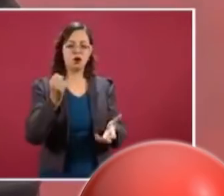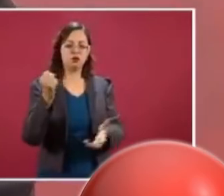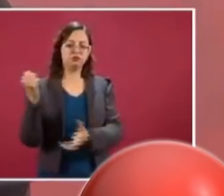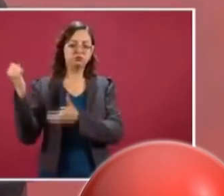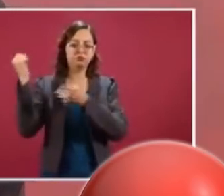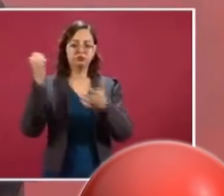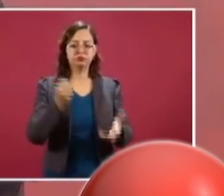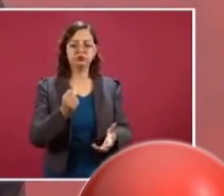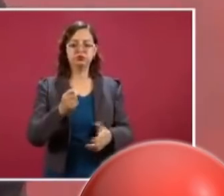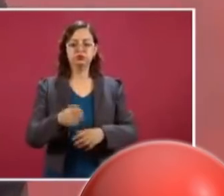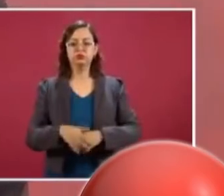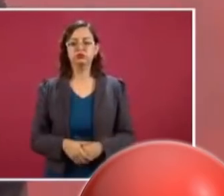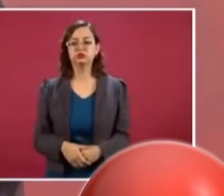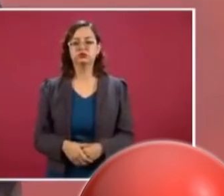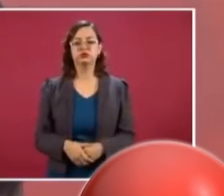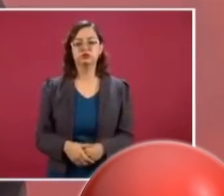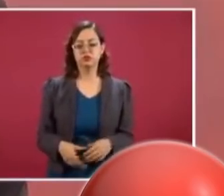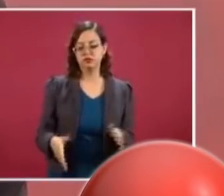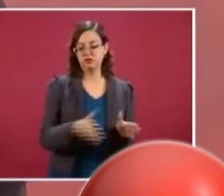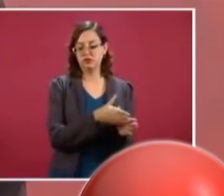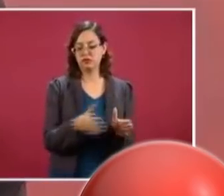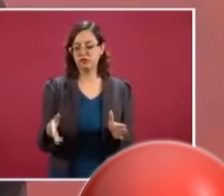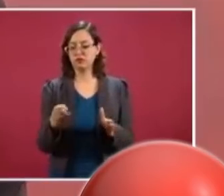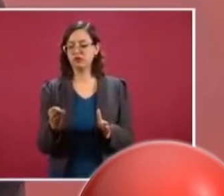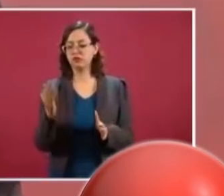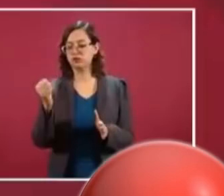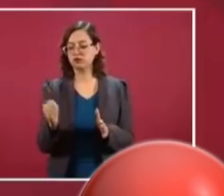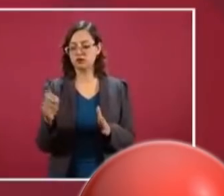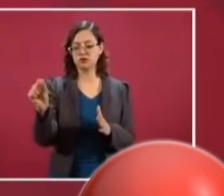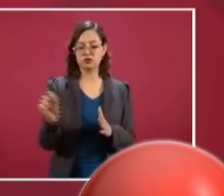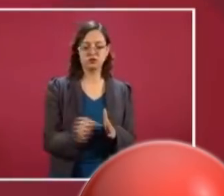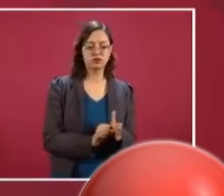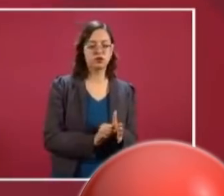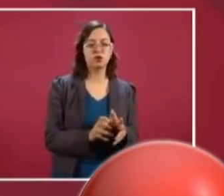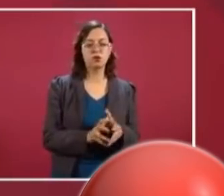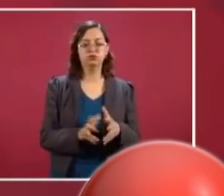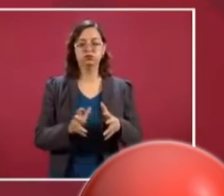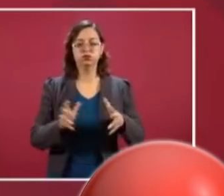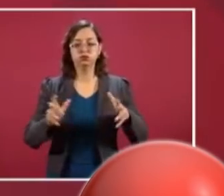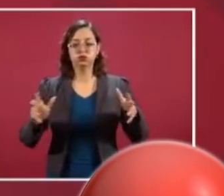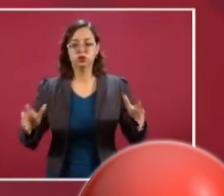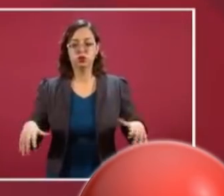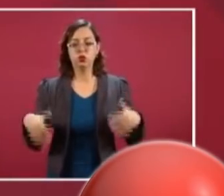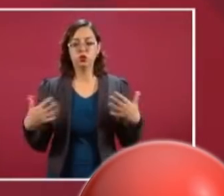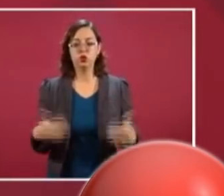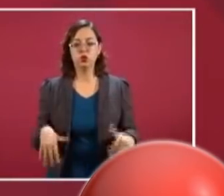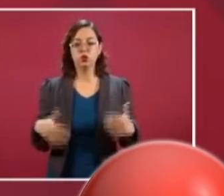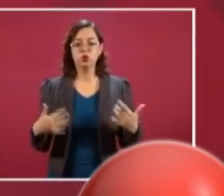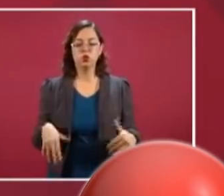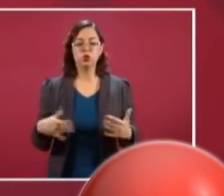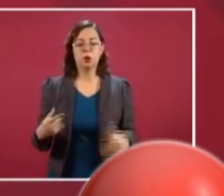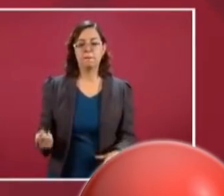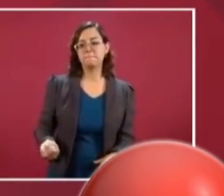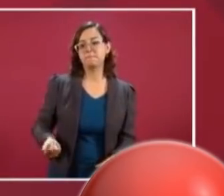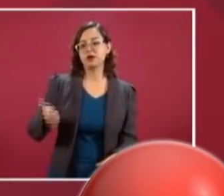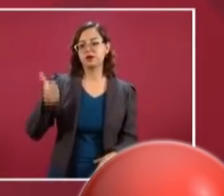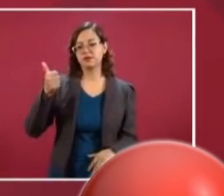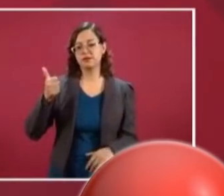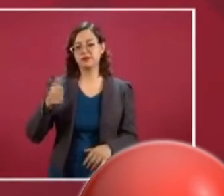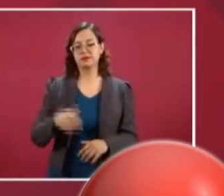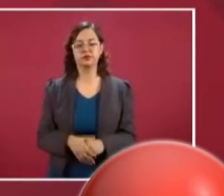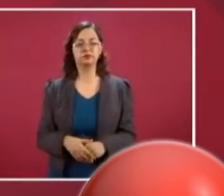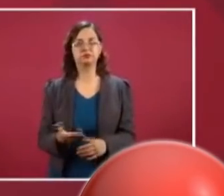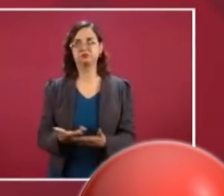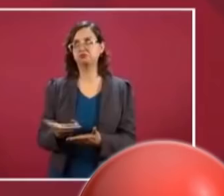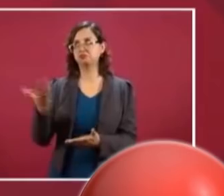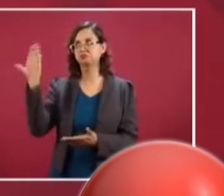en 9 meses como nunca desde que se tiene registro. Ha